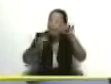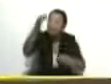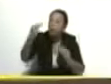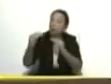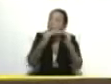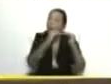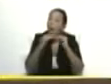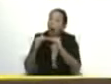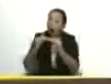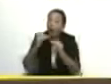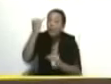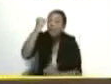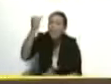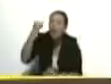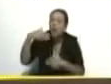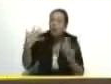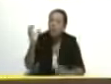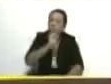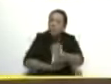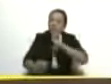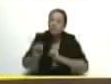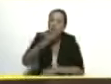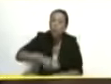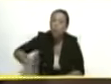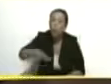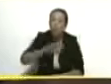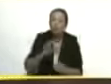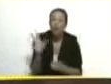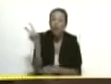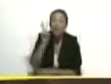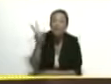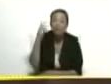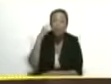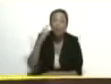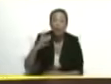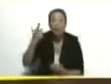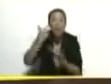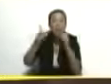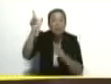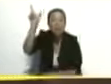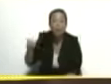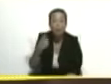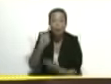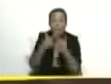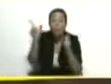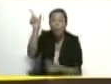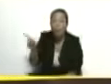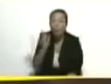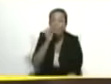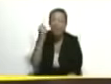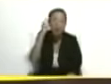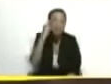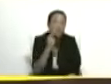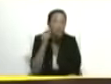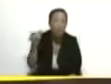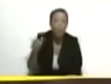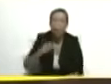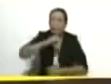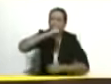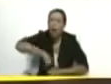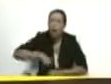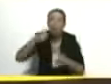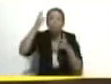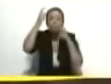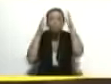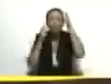jamás se hayan defendido sobre esta tierra, que son las ideas del gran libertador Bolívar y de nuestro amado